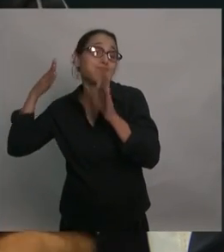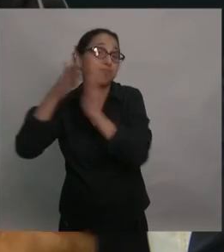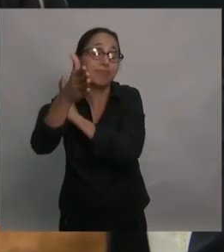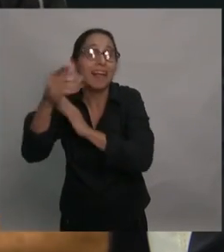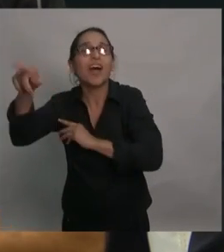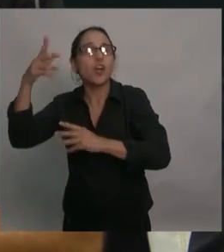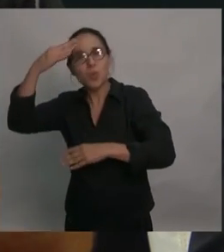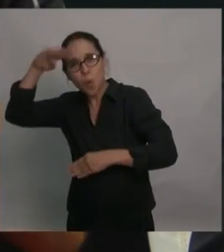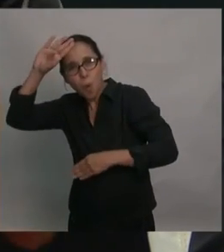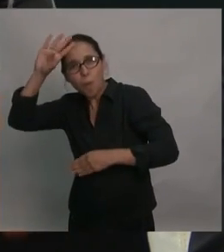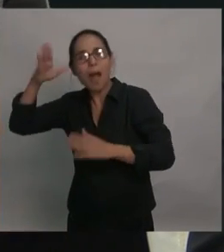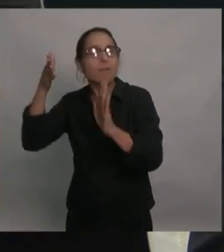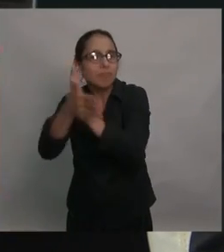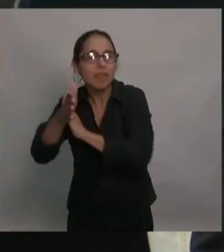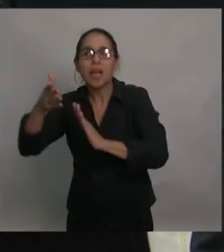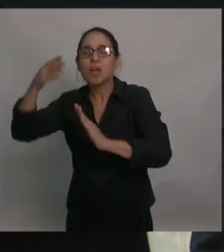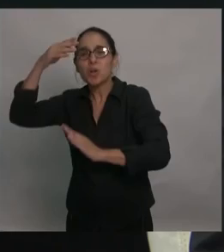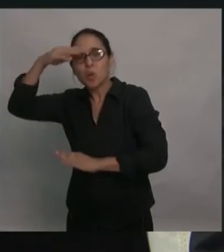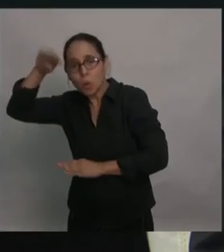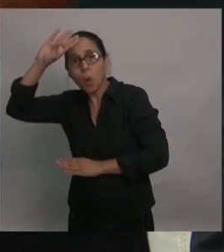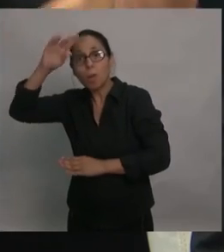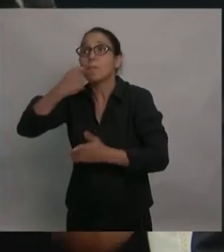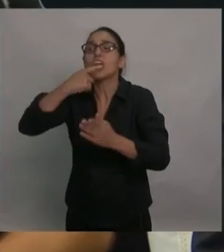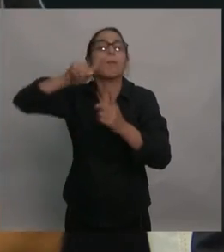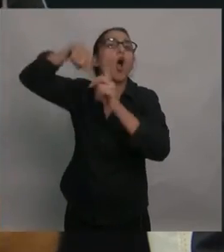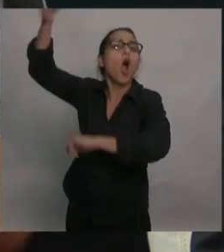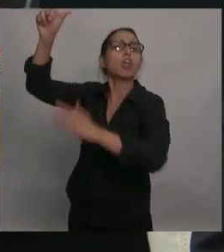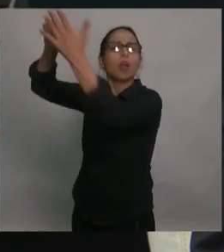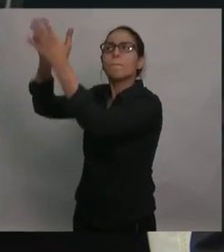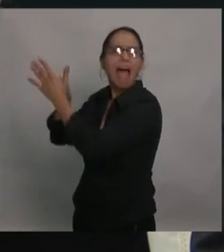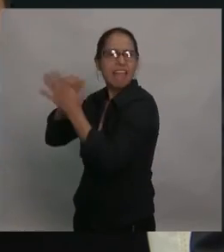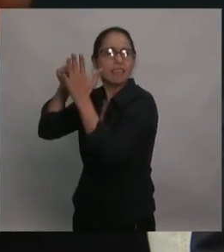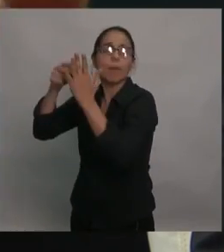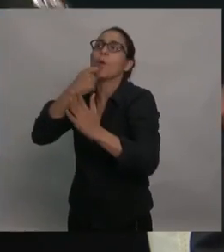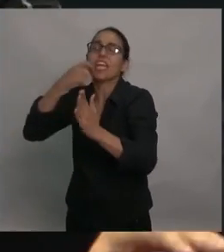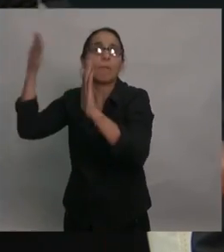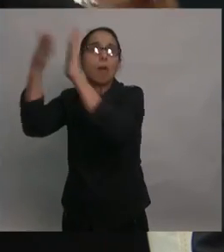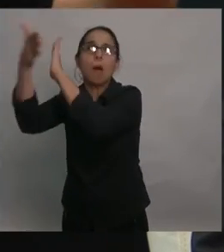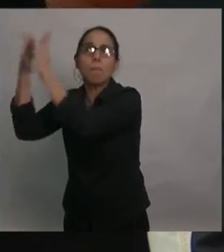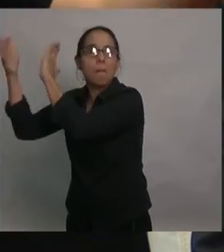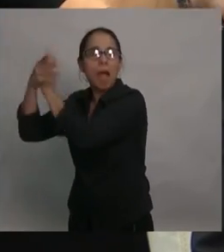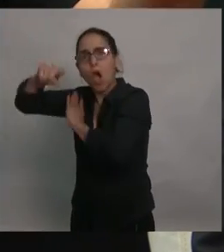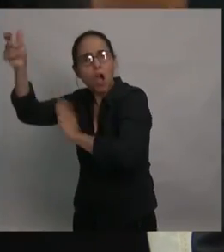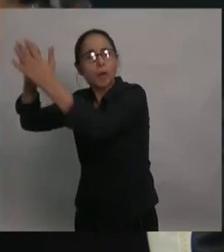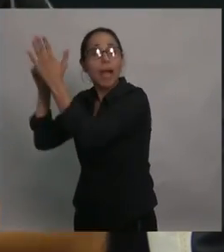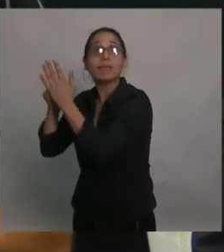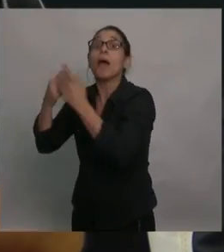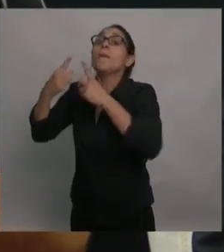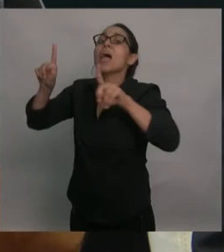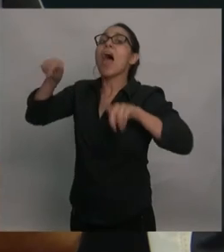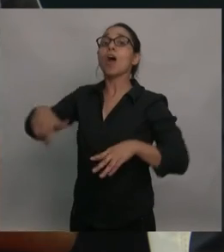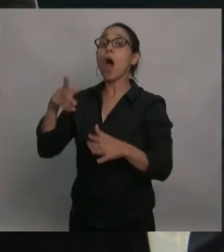política, a diferencia de los inmigrantes de todo el resto del mundo, si usted se va de Cuba es por un problema político, según los grandes medios de